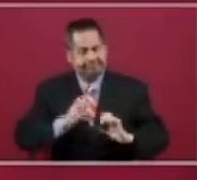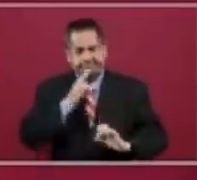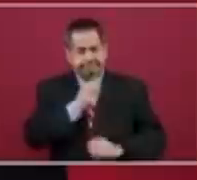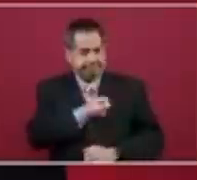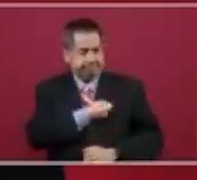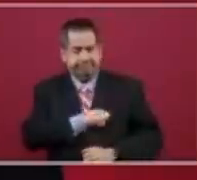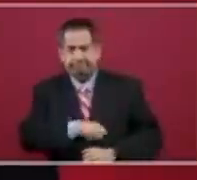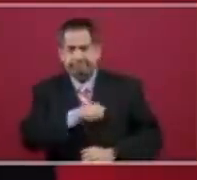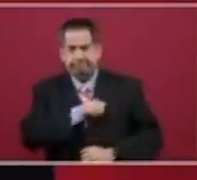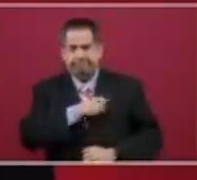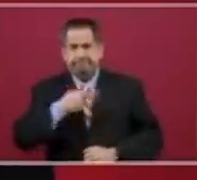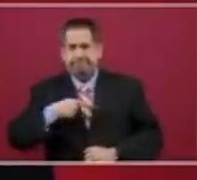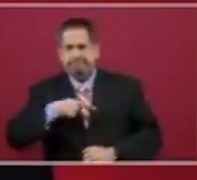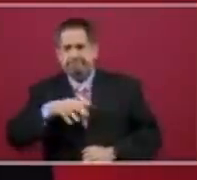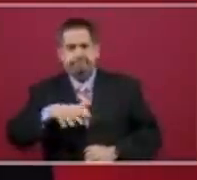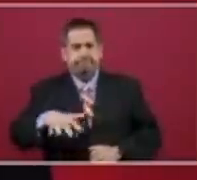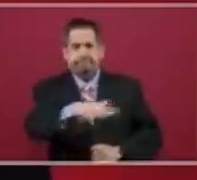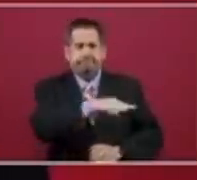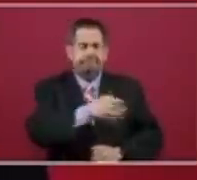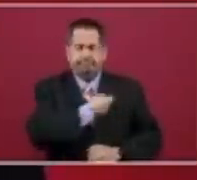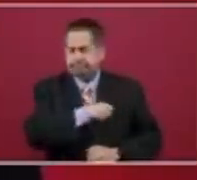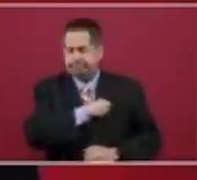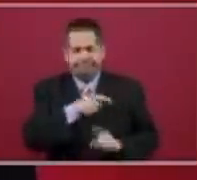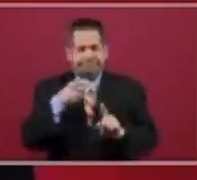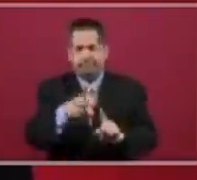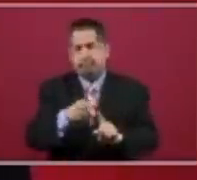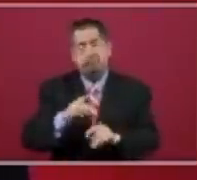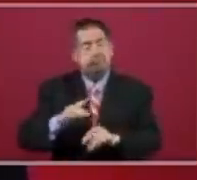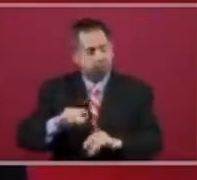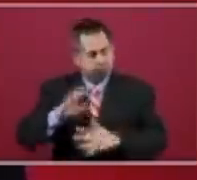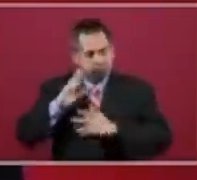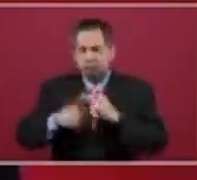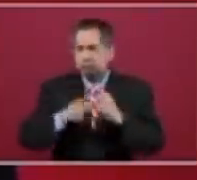salud de la gente, eso lo garantizamos.